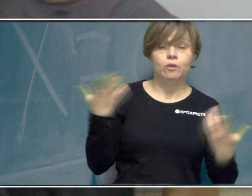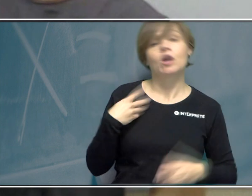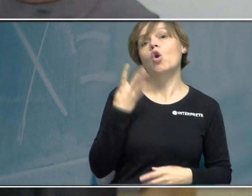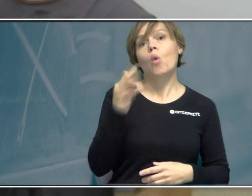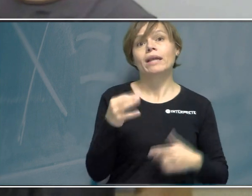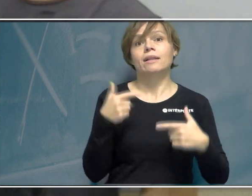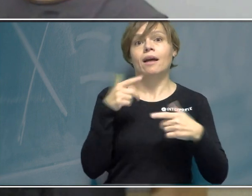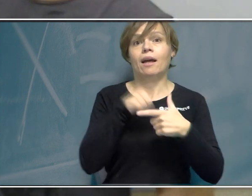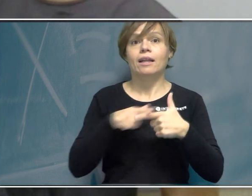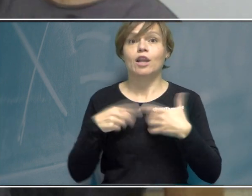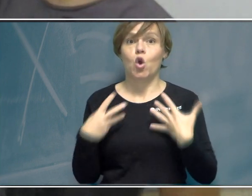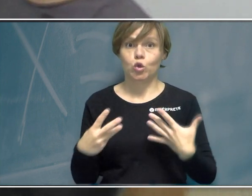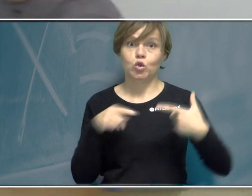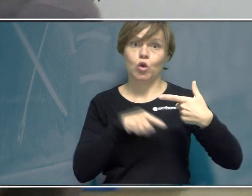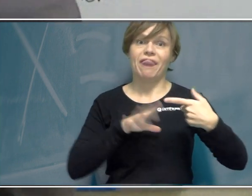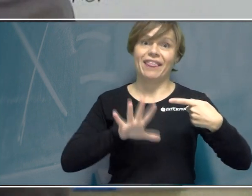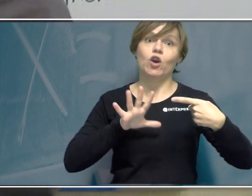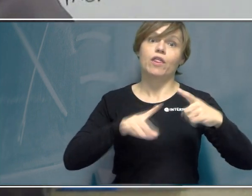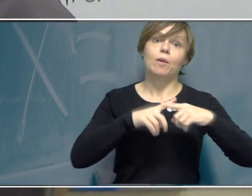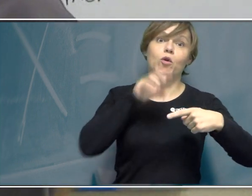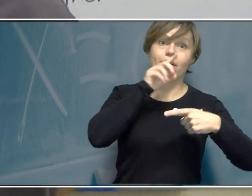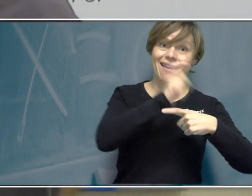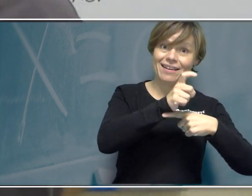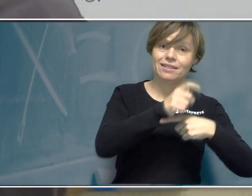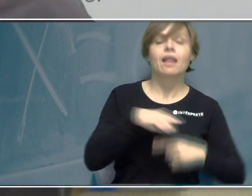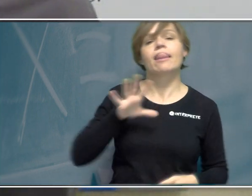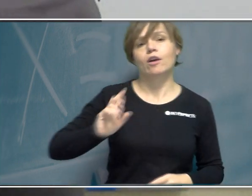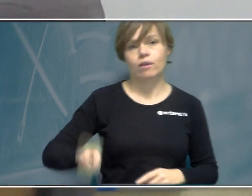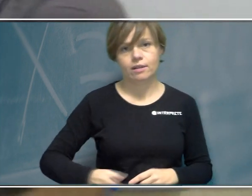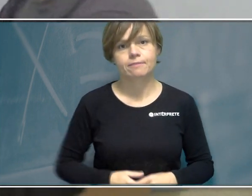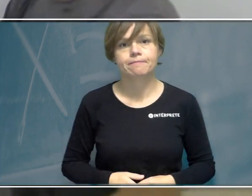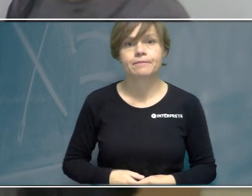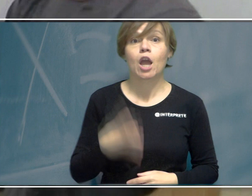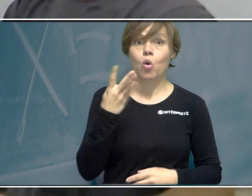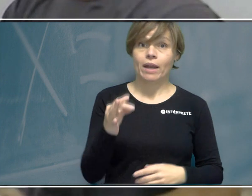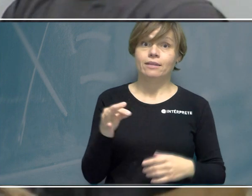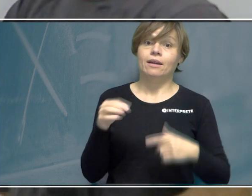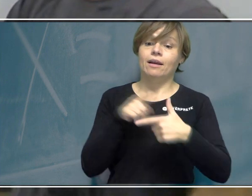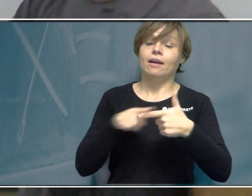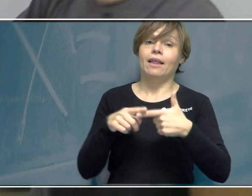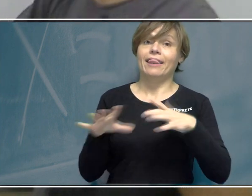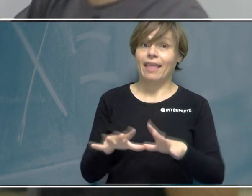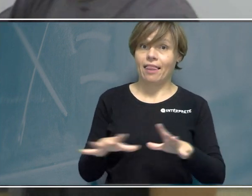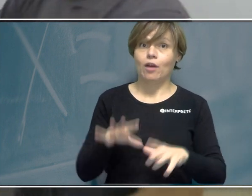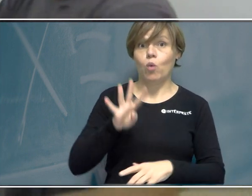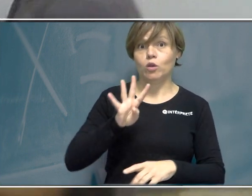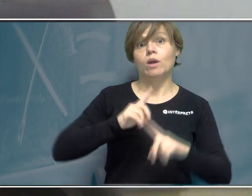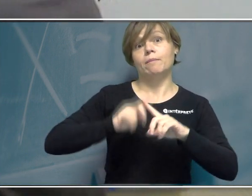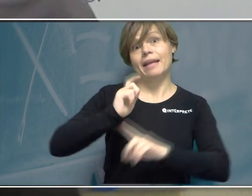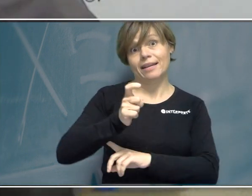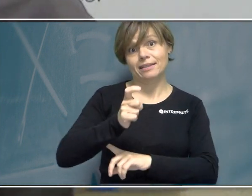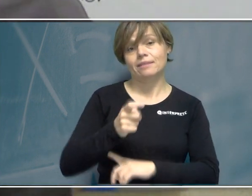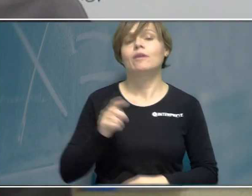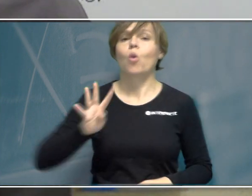40 entre 8, 5. 5 por x, 5x. Y 40 entre 10, 4. 4 por